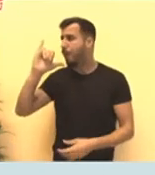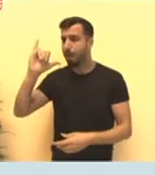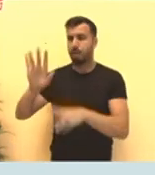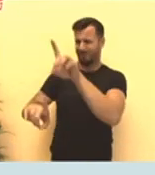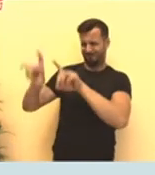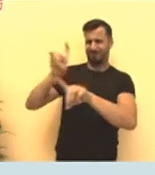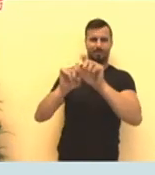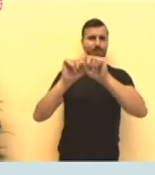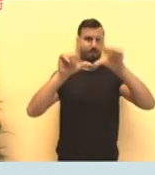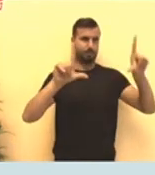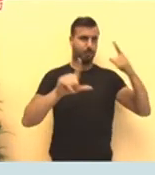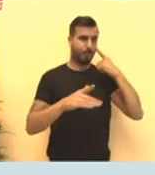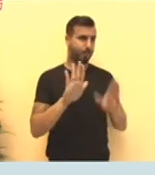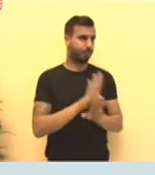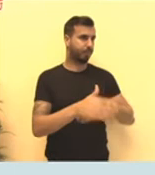anterior, porfa.